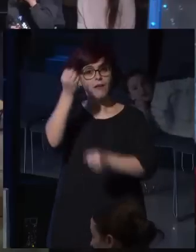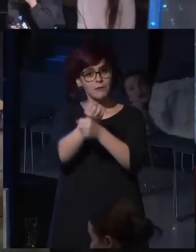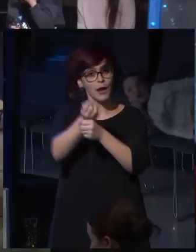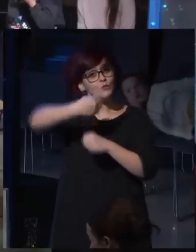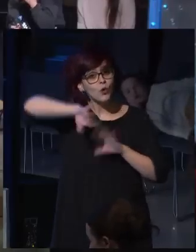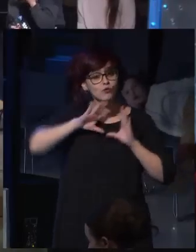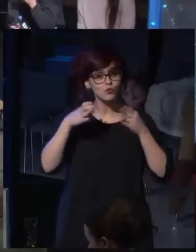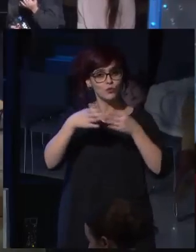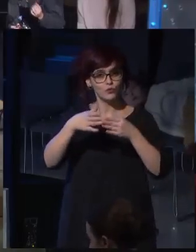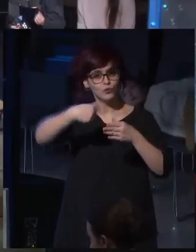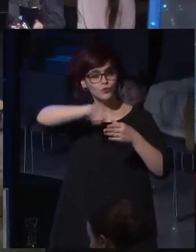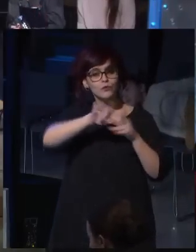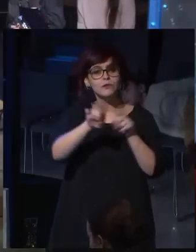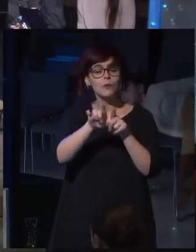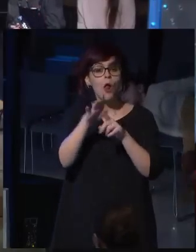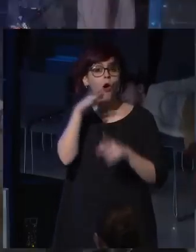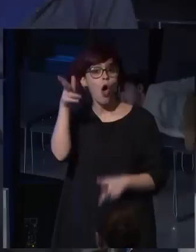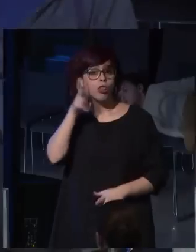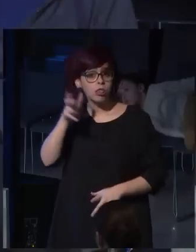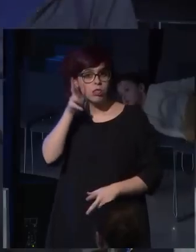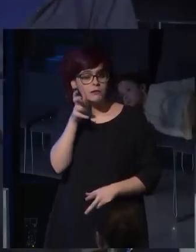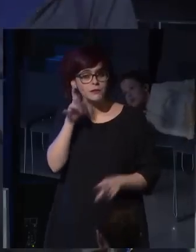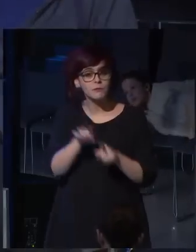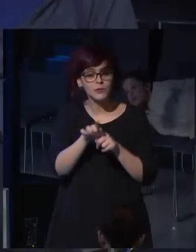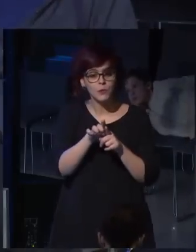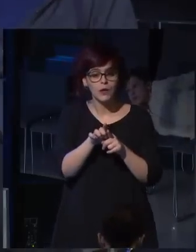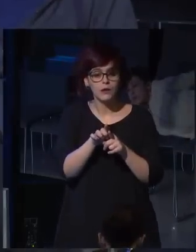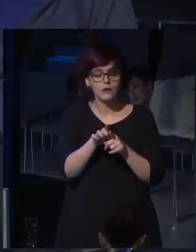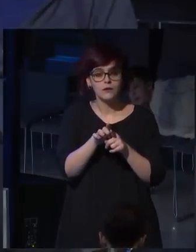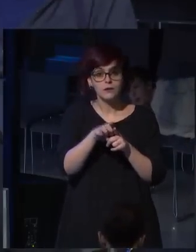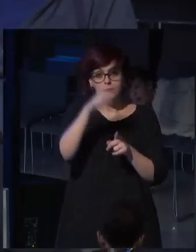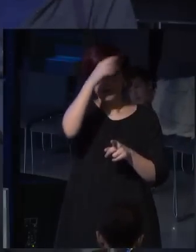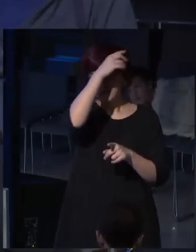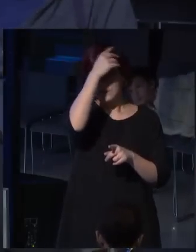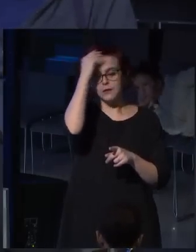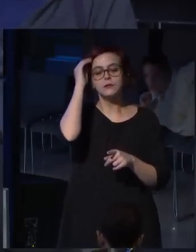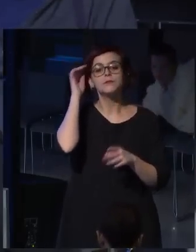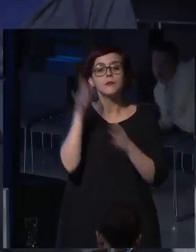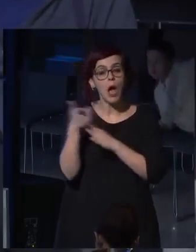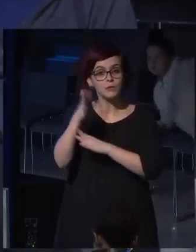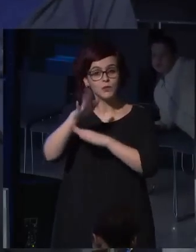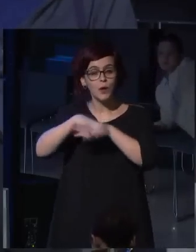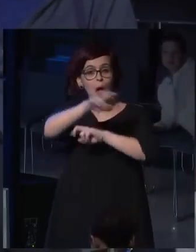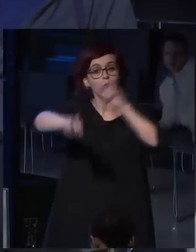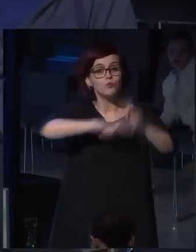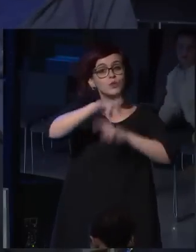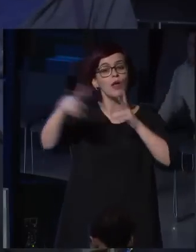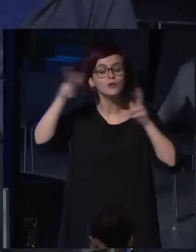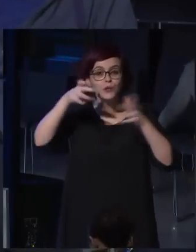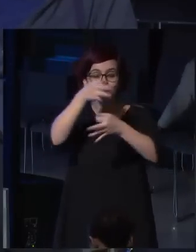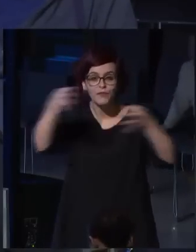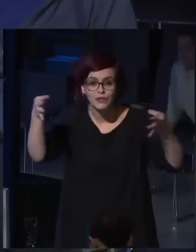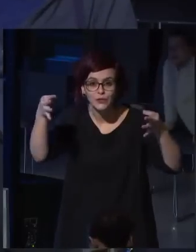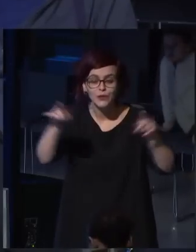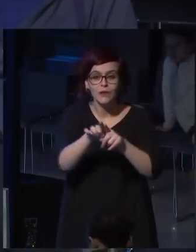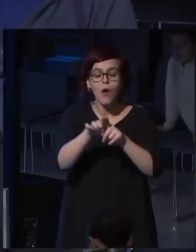todos juntos como oyentes, porque es algo que también muestra esta exposición En busca del sonido perfecto, que es el